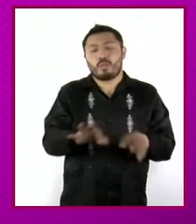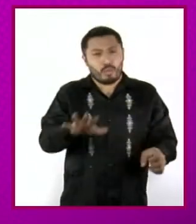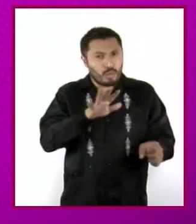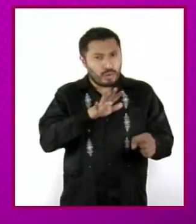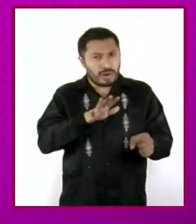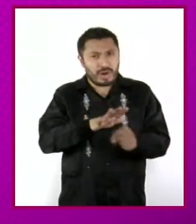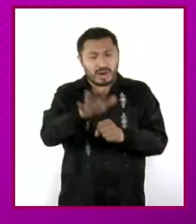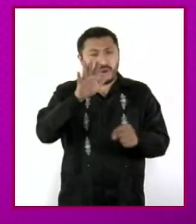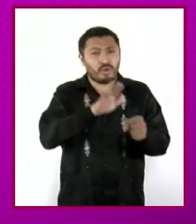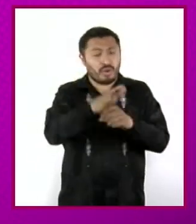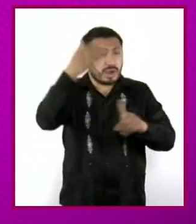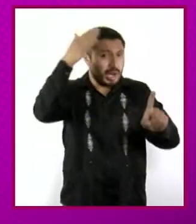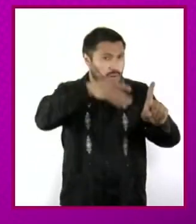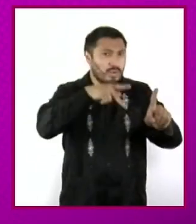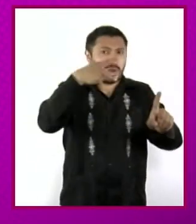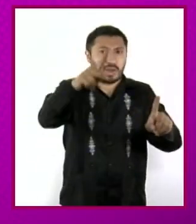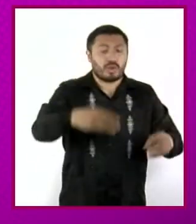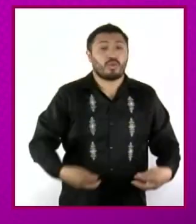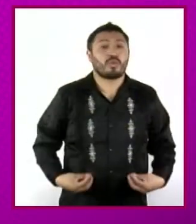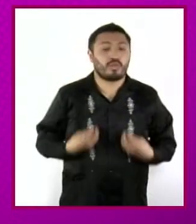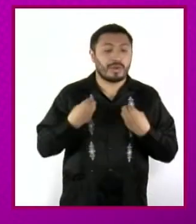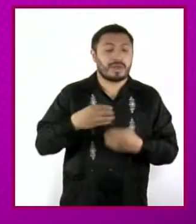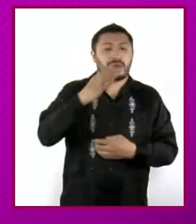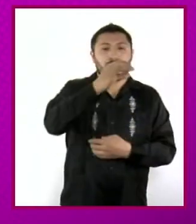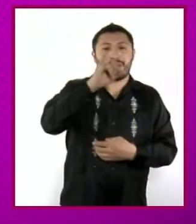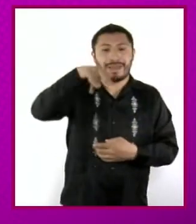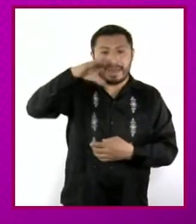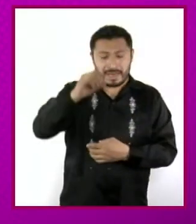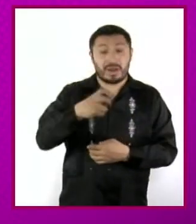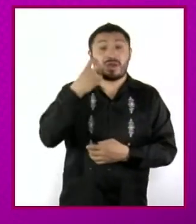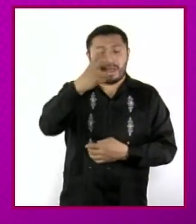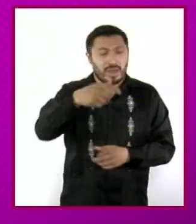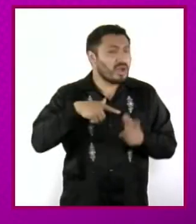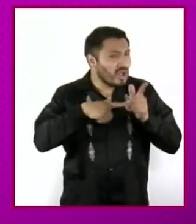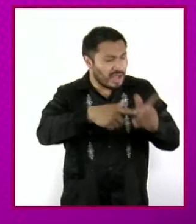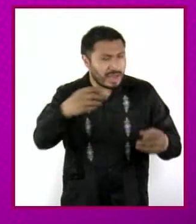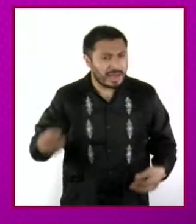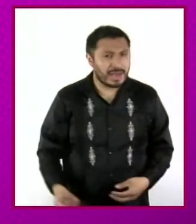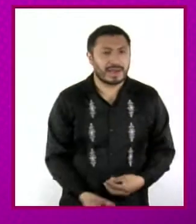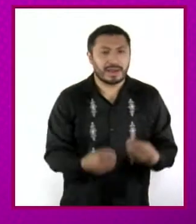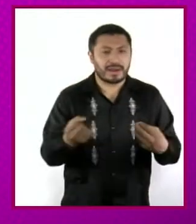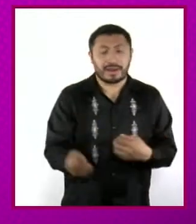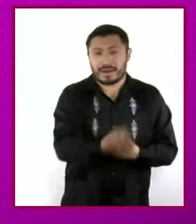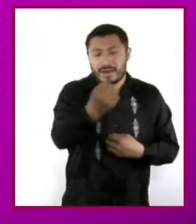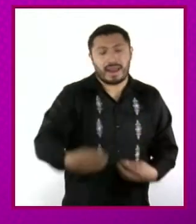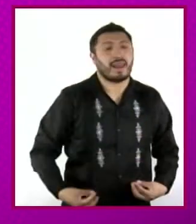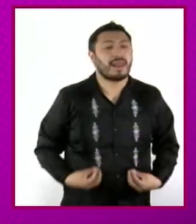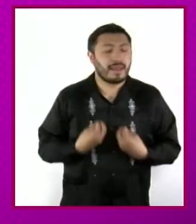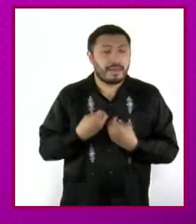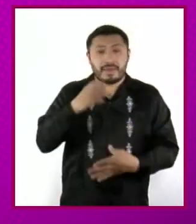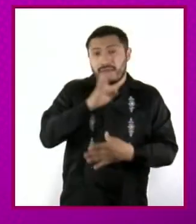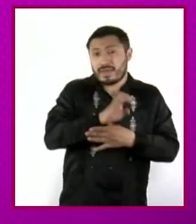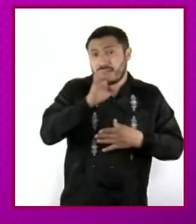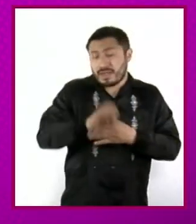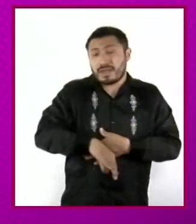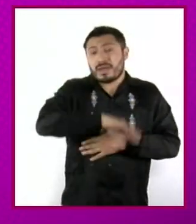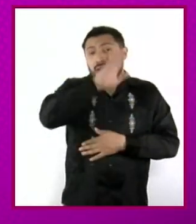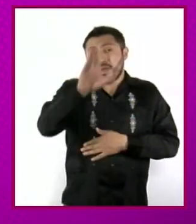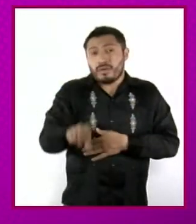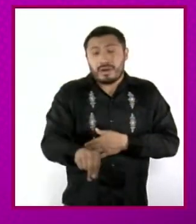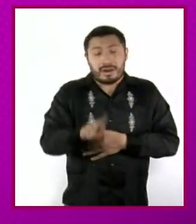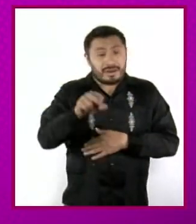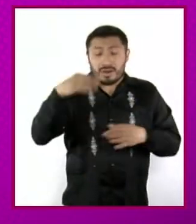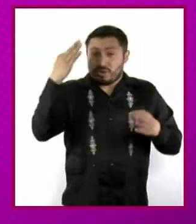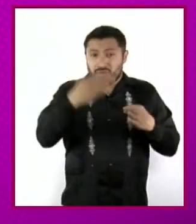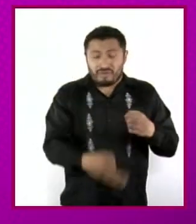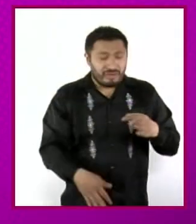de nuestra vida, porque ese sino va a continuar en la otra vida. Entonces la muerte ya no se entiende como un fin,